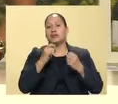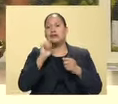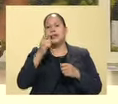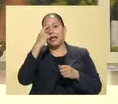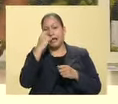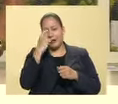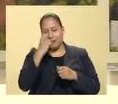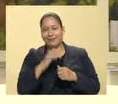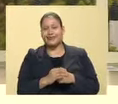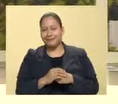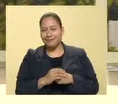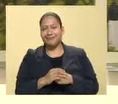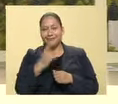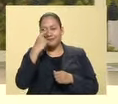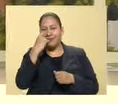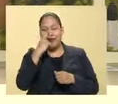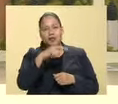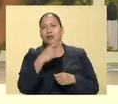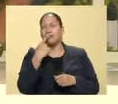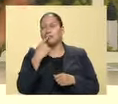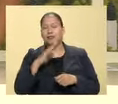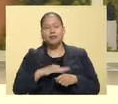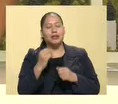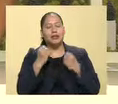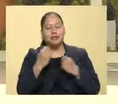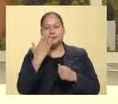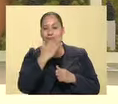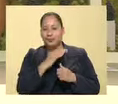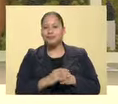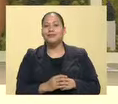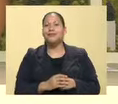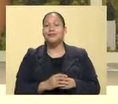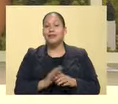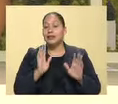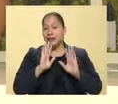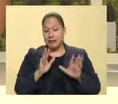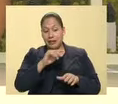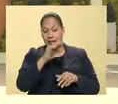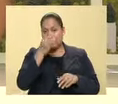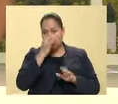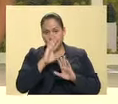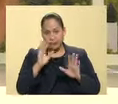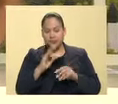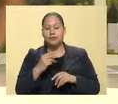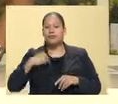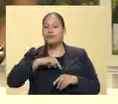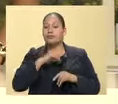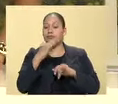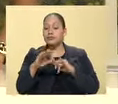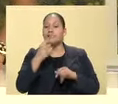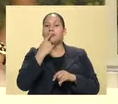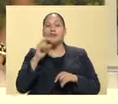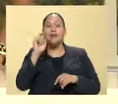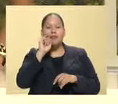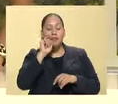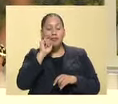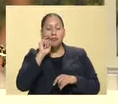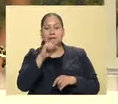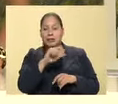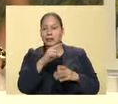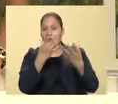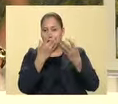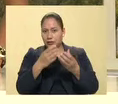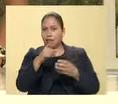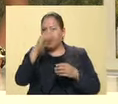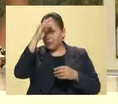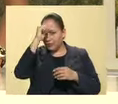rico! ¡El ajo! ¡Me encanta! Y ya casi va a estar, entonces hasta el final le vamos a agregar nuestro jitomate deshidratado, que acuérdense que